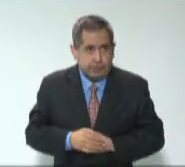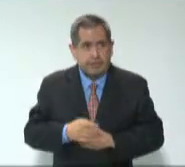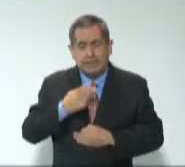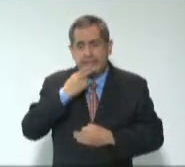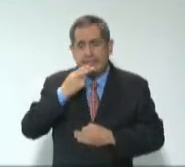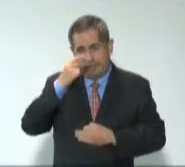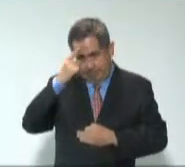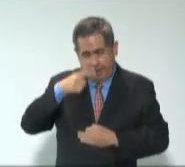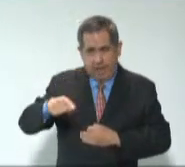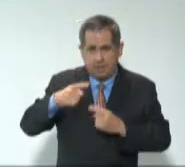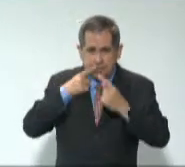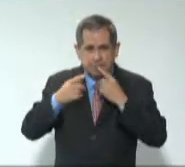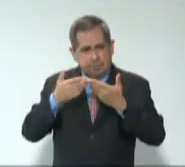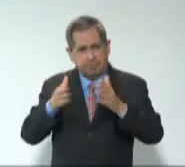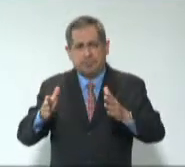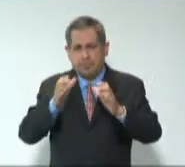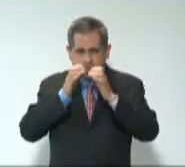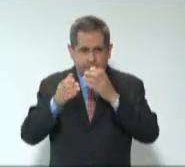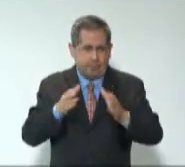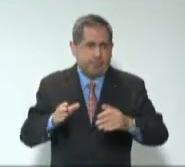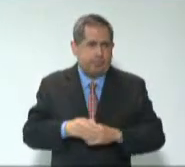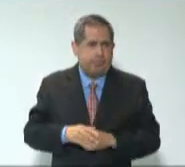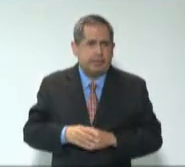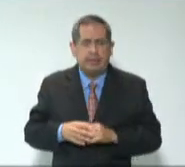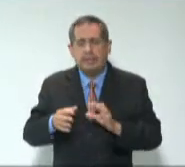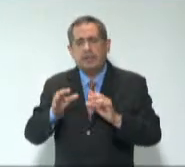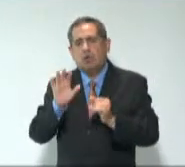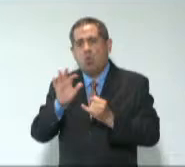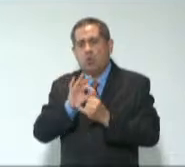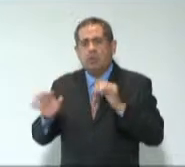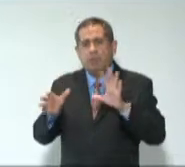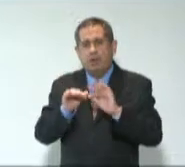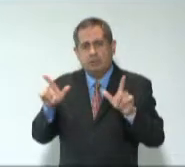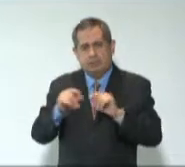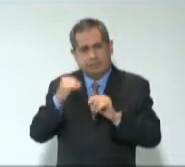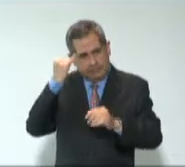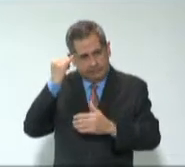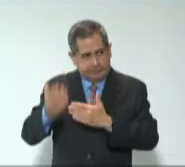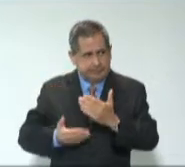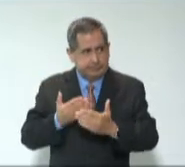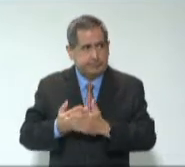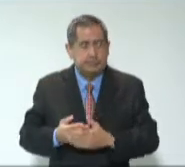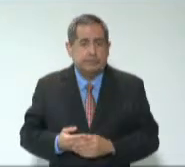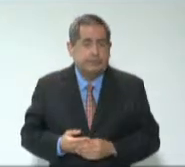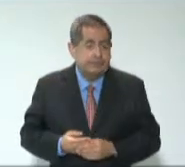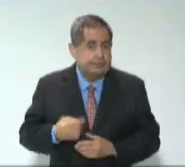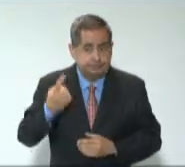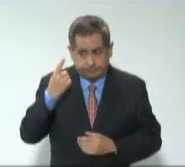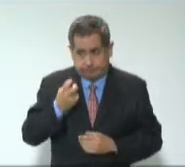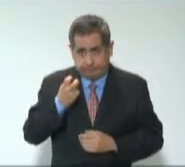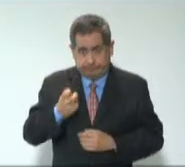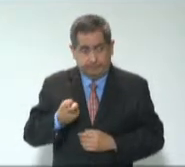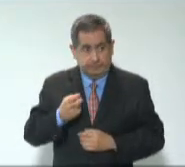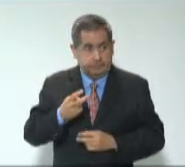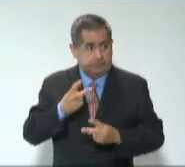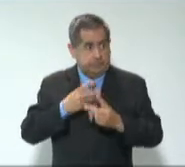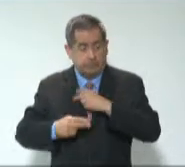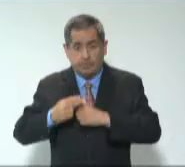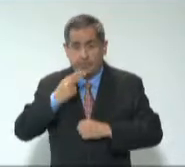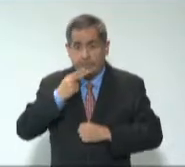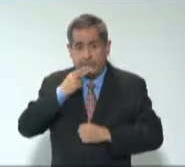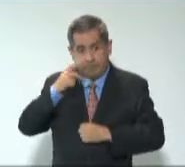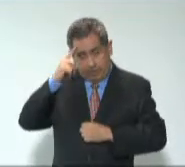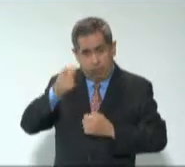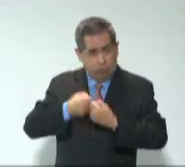construya como un diálogo activo pero cierro con un planteamiento que es el siguiente para que esto nos vaya nutriendo como